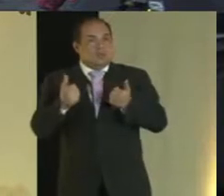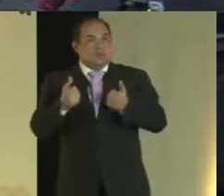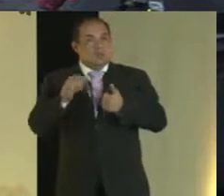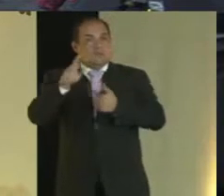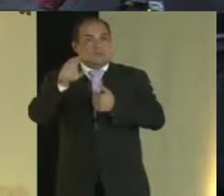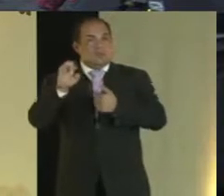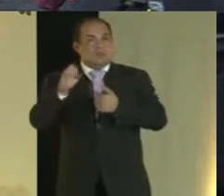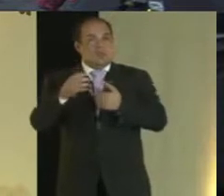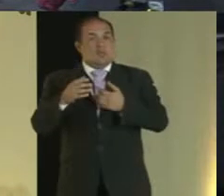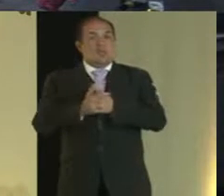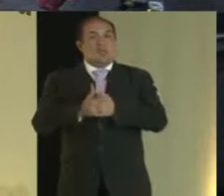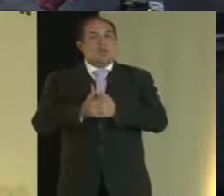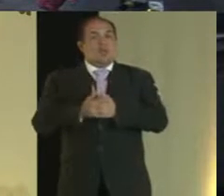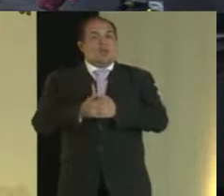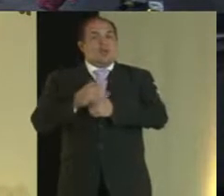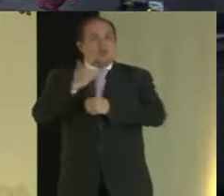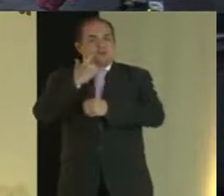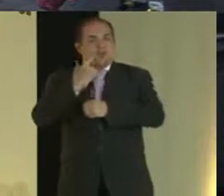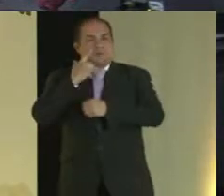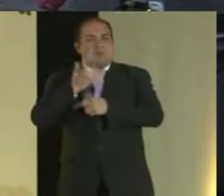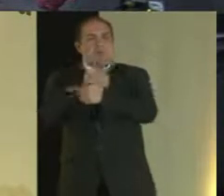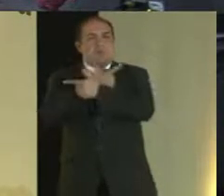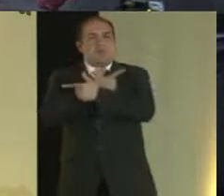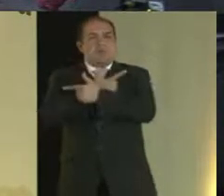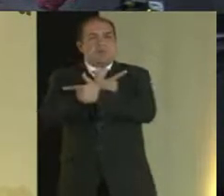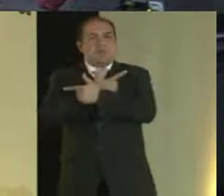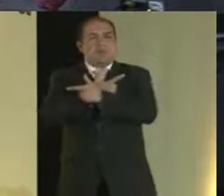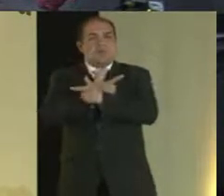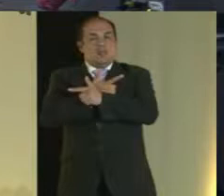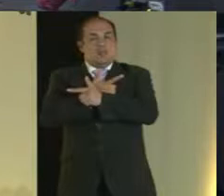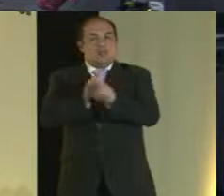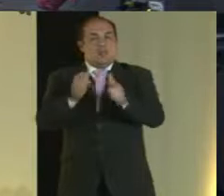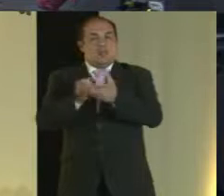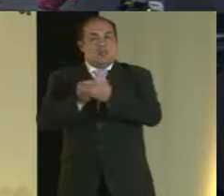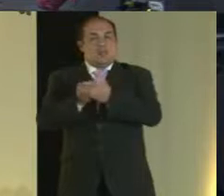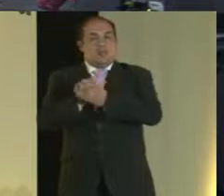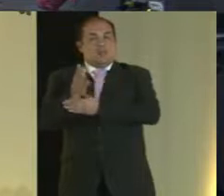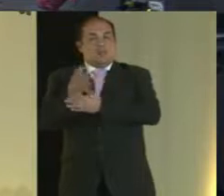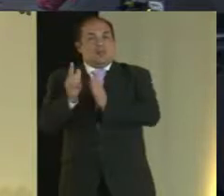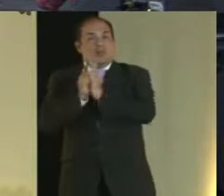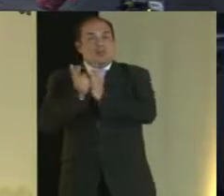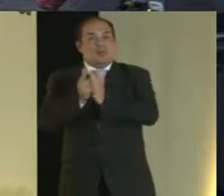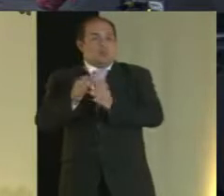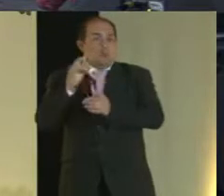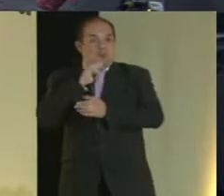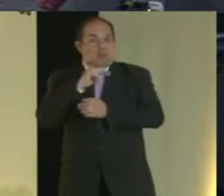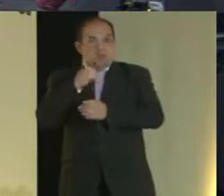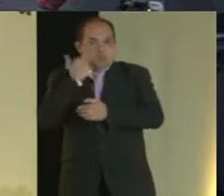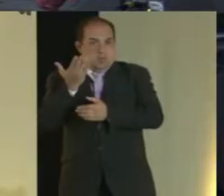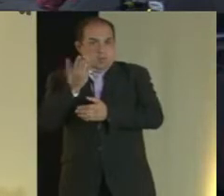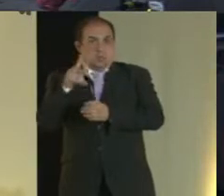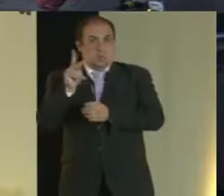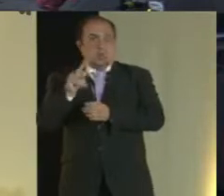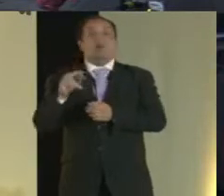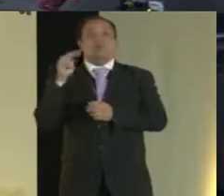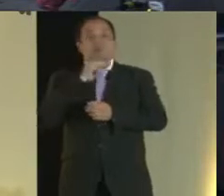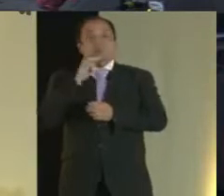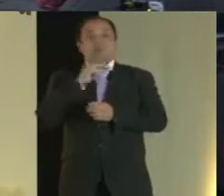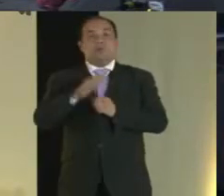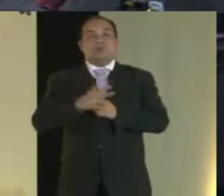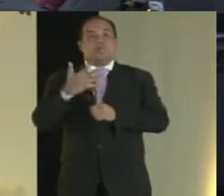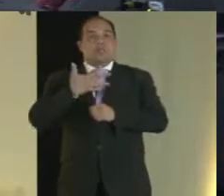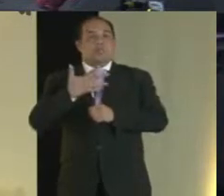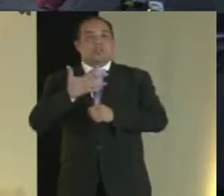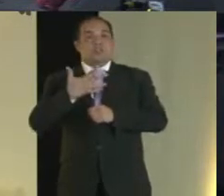Fondo hizo todo lo posible porque el libro saliera pronto. No tan pronto como hubiera querido, pero fue muy pronto en función de